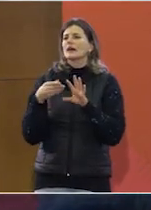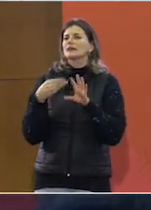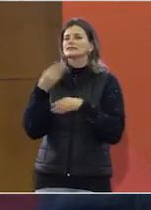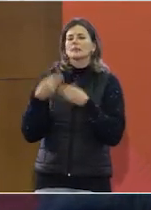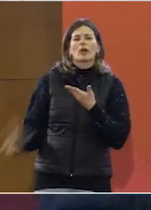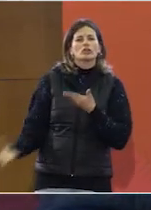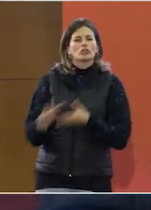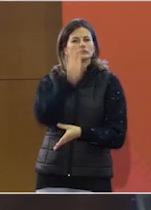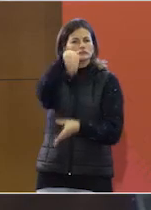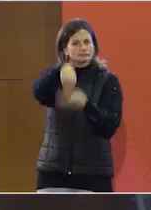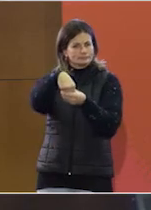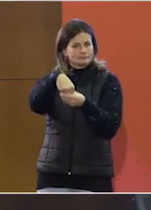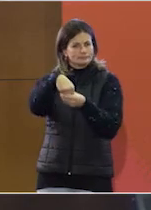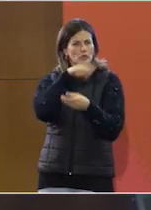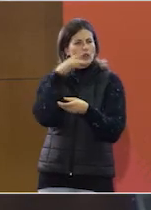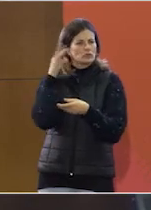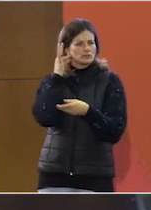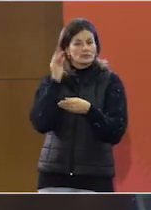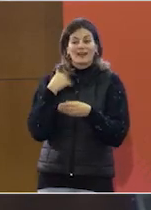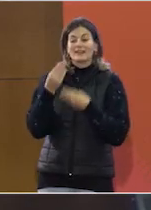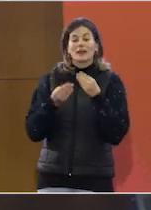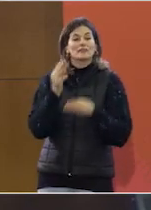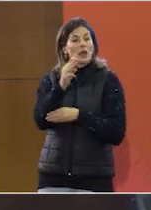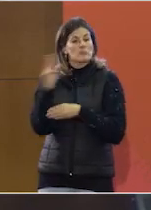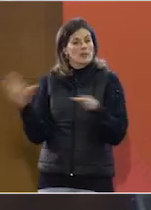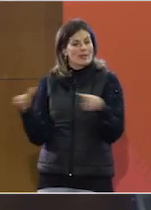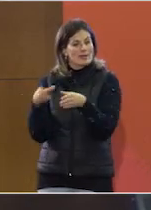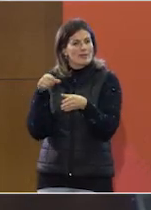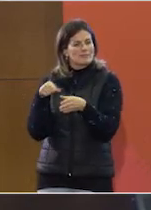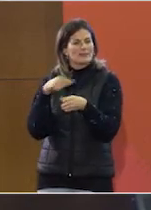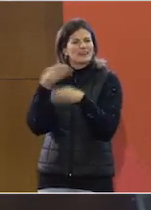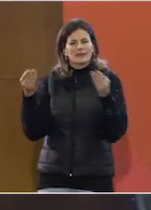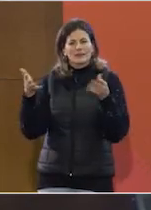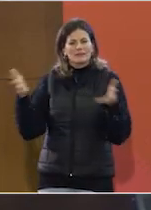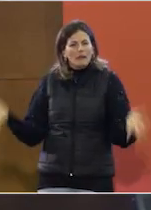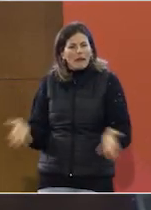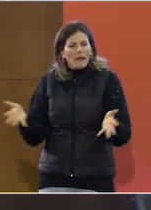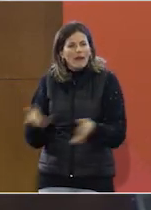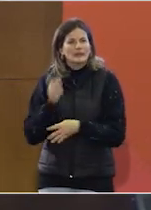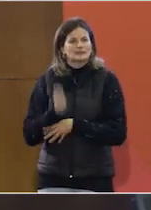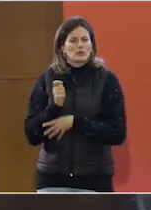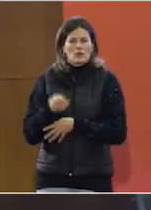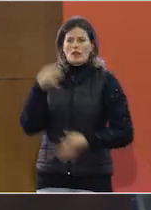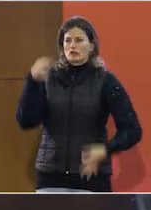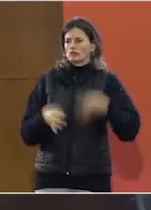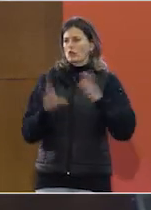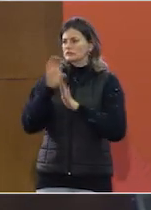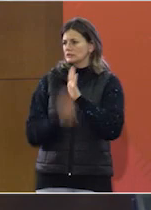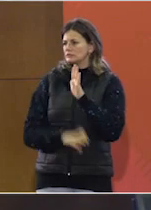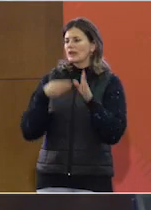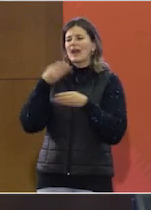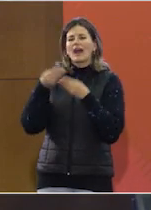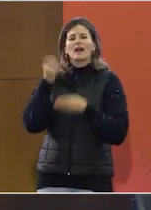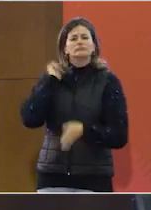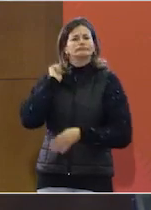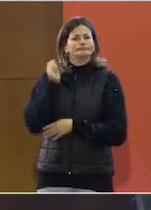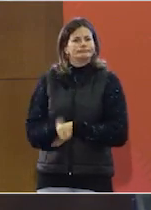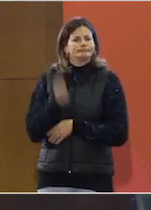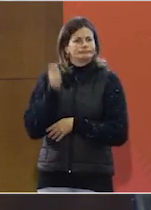para todos y todas. Lo que hizo el Partido Popular, empujando al Tribunal Constitucional a hacer esa